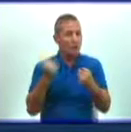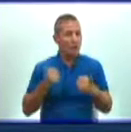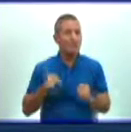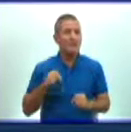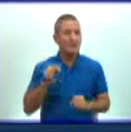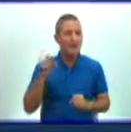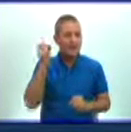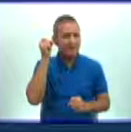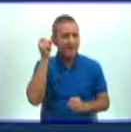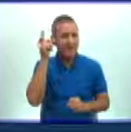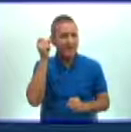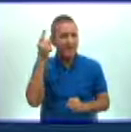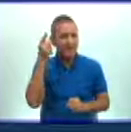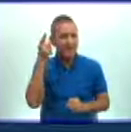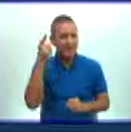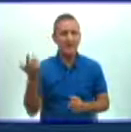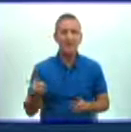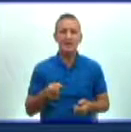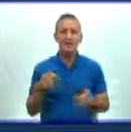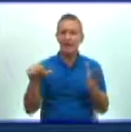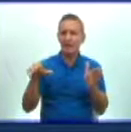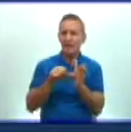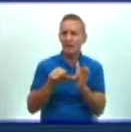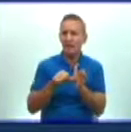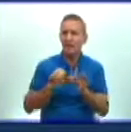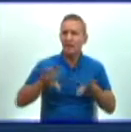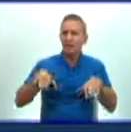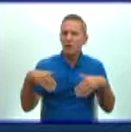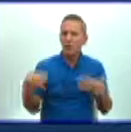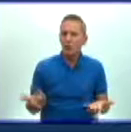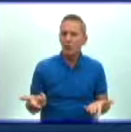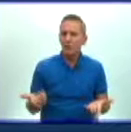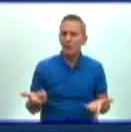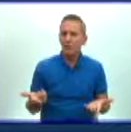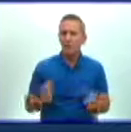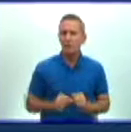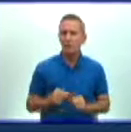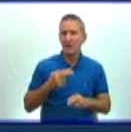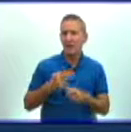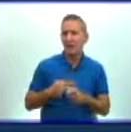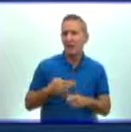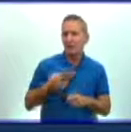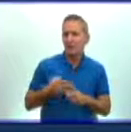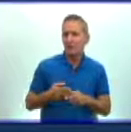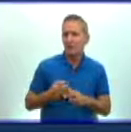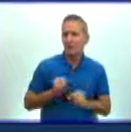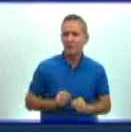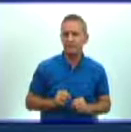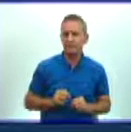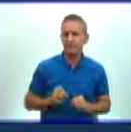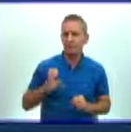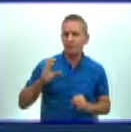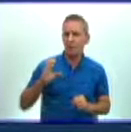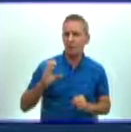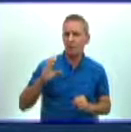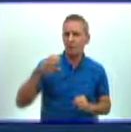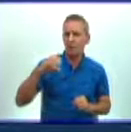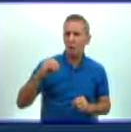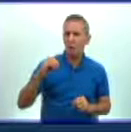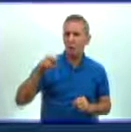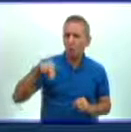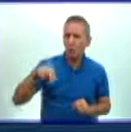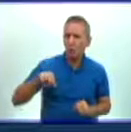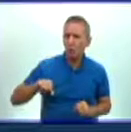central. ¿Cuáles son entonces las preposiciones y las conjunciones